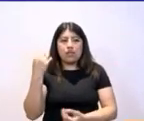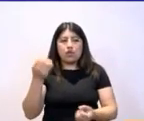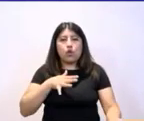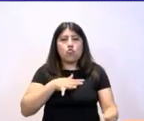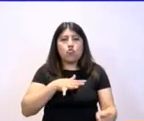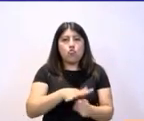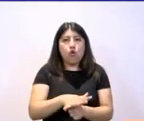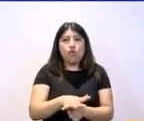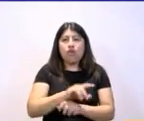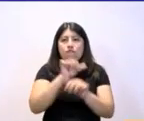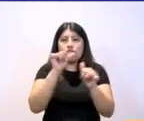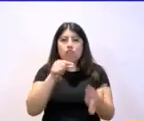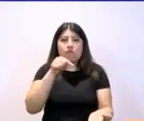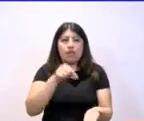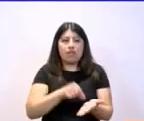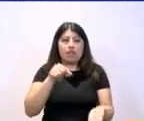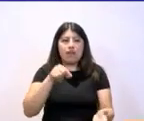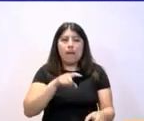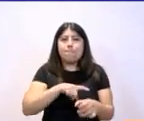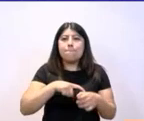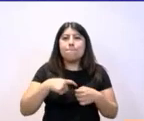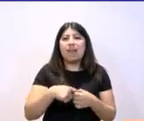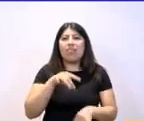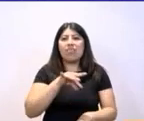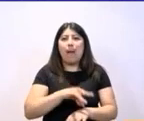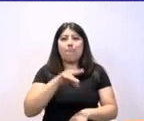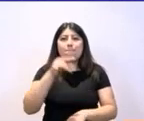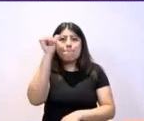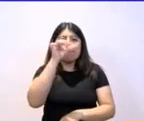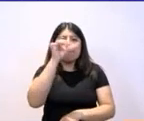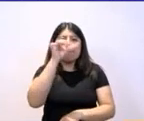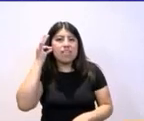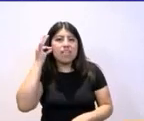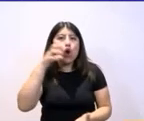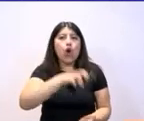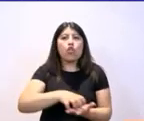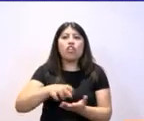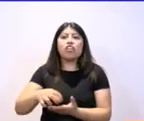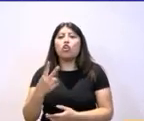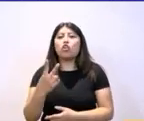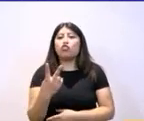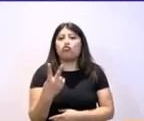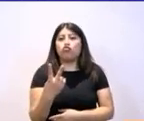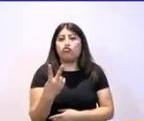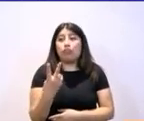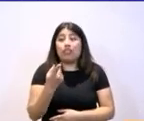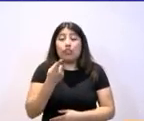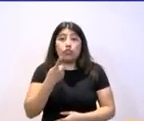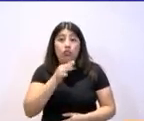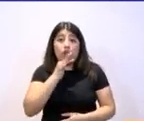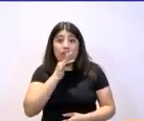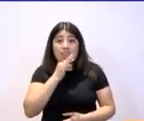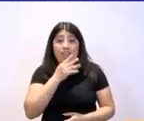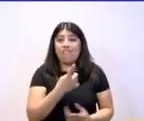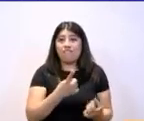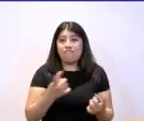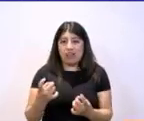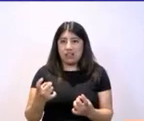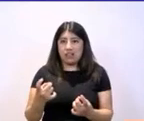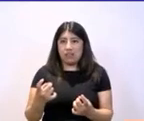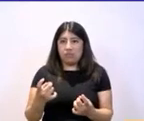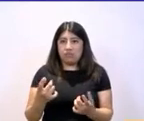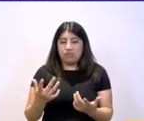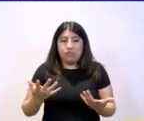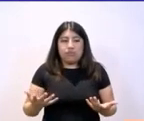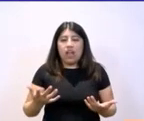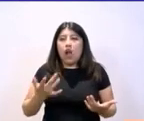carácter inmediato las plazas de médicos o médicas en los dos centros en los que no están cubiertos? ¿Cómo puede tener la desvergüenza de